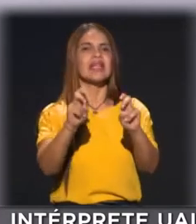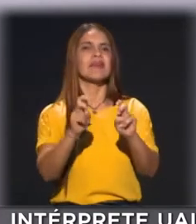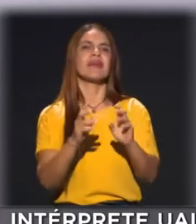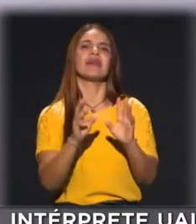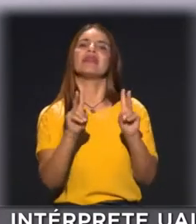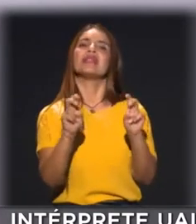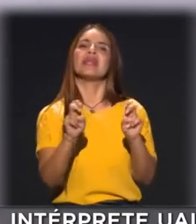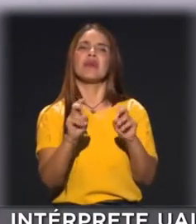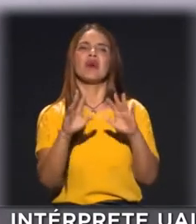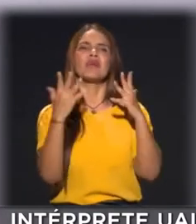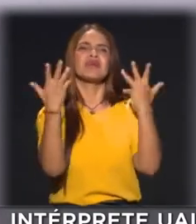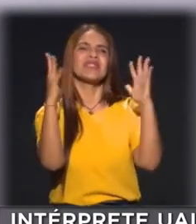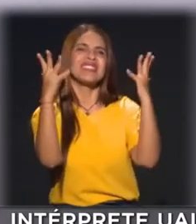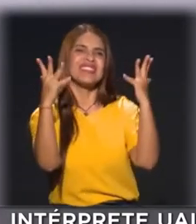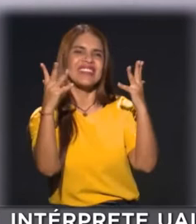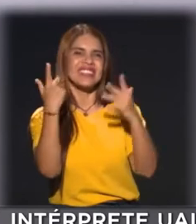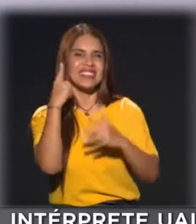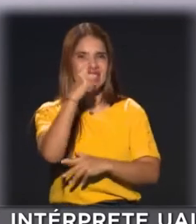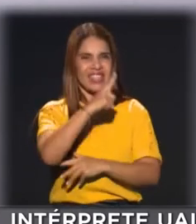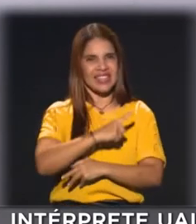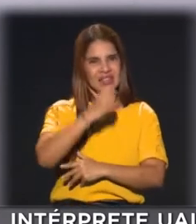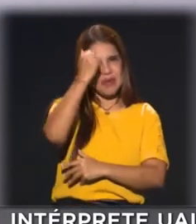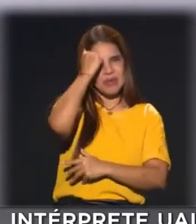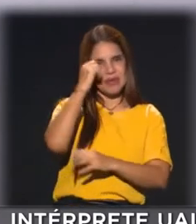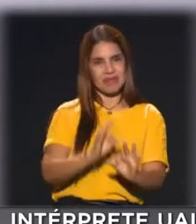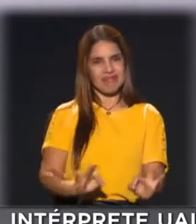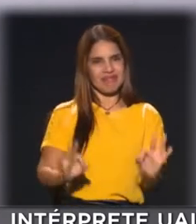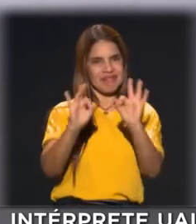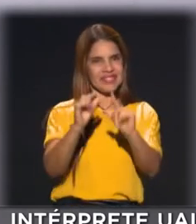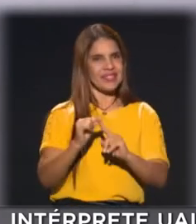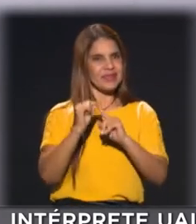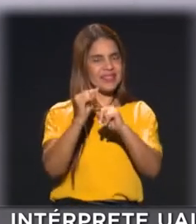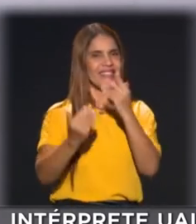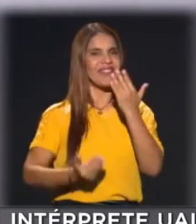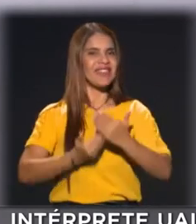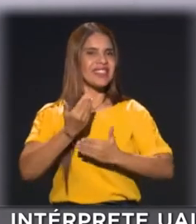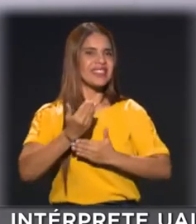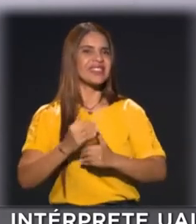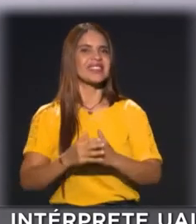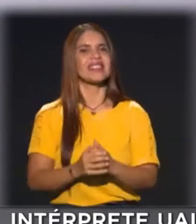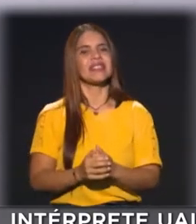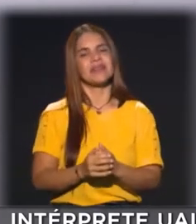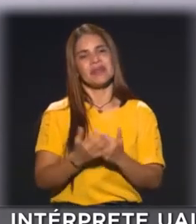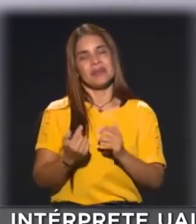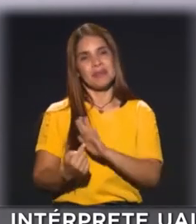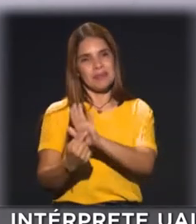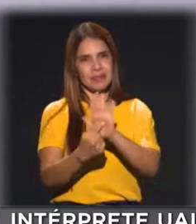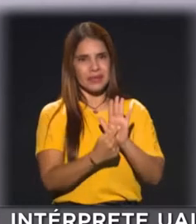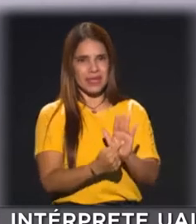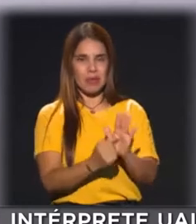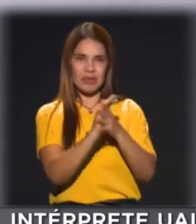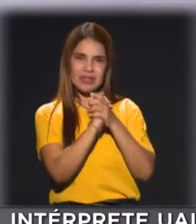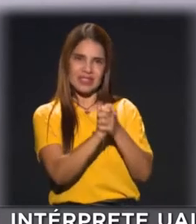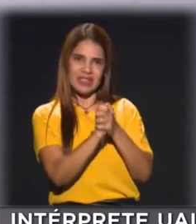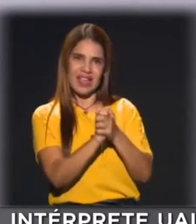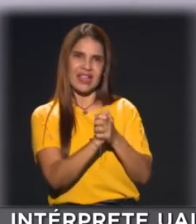a este tema, a la celebración y al Día de los Profesores. Y para iniciar nuestro programa, quiero que veamos el saludo